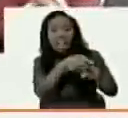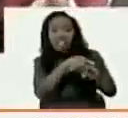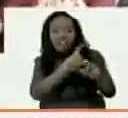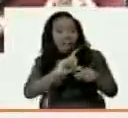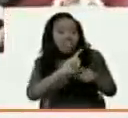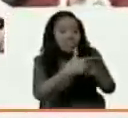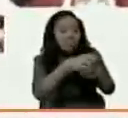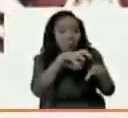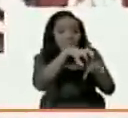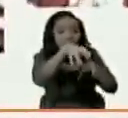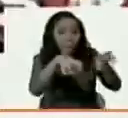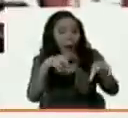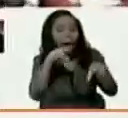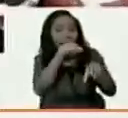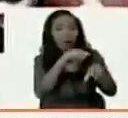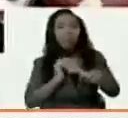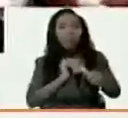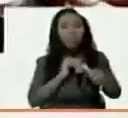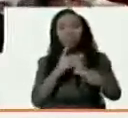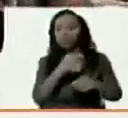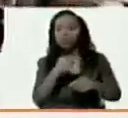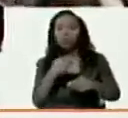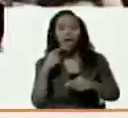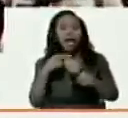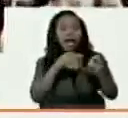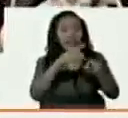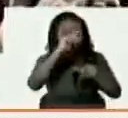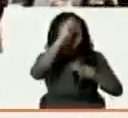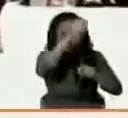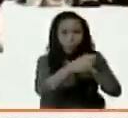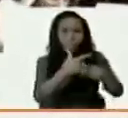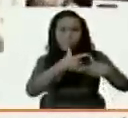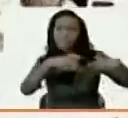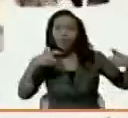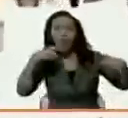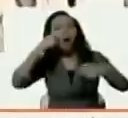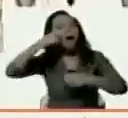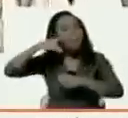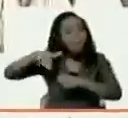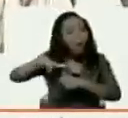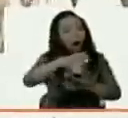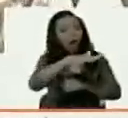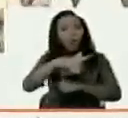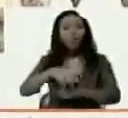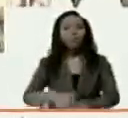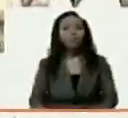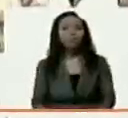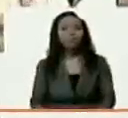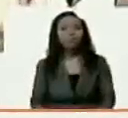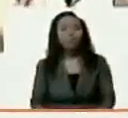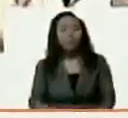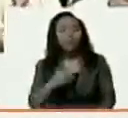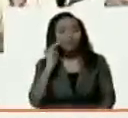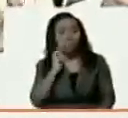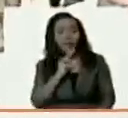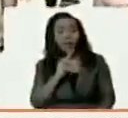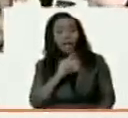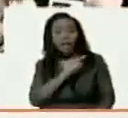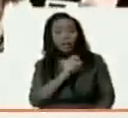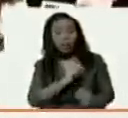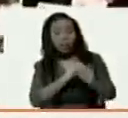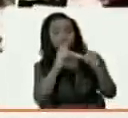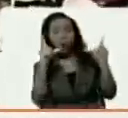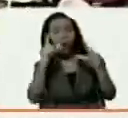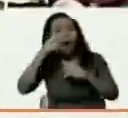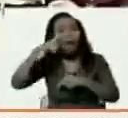encuentre grietas, pero un reconocimiento mayor a nuestro pueblo. Mire, es increíble lo que este pueblo es capaz de